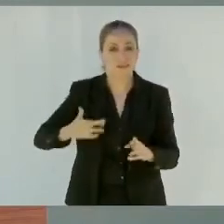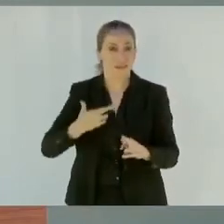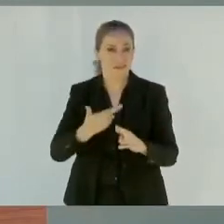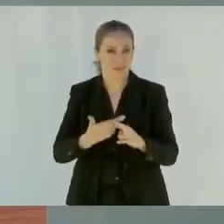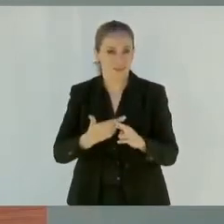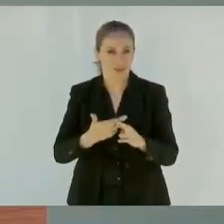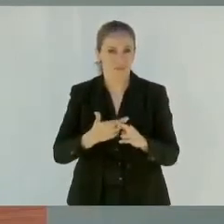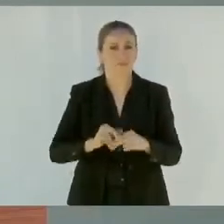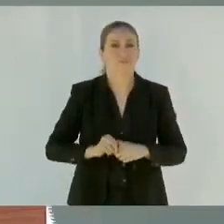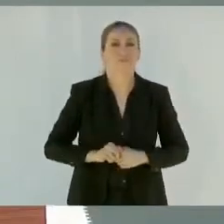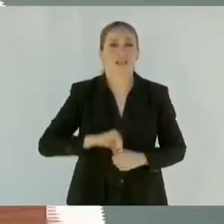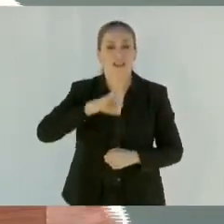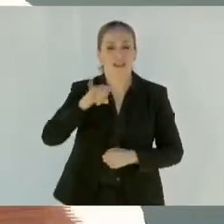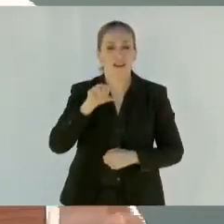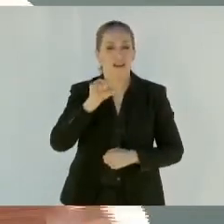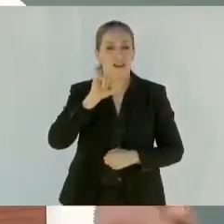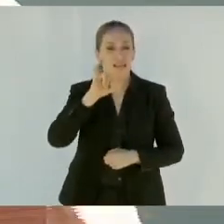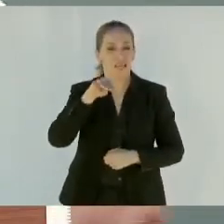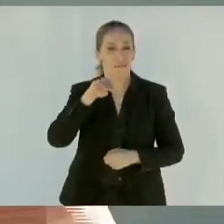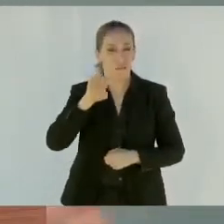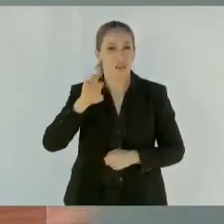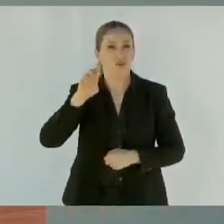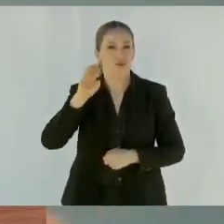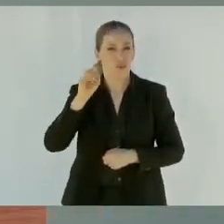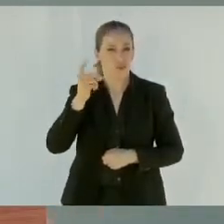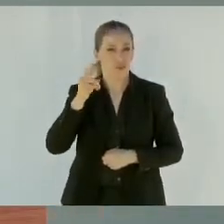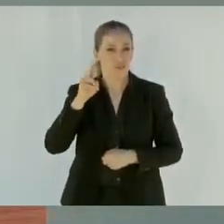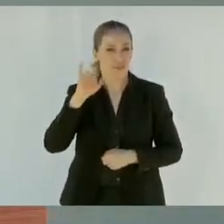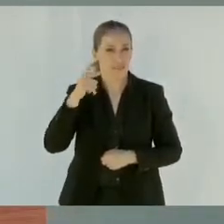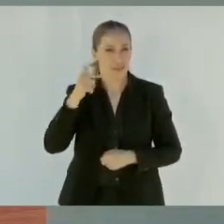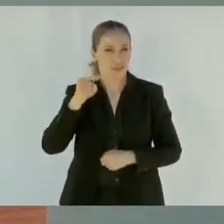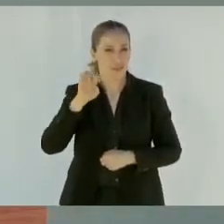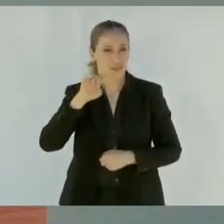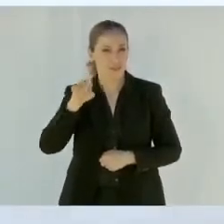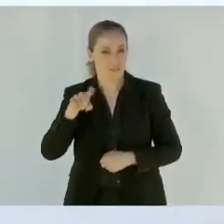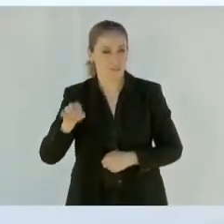se ensambla, cómo se embona, cómo nos